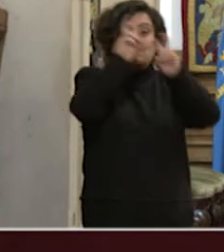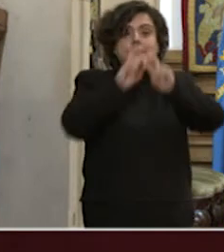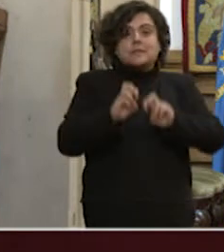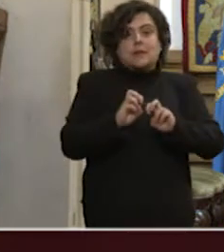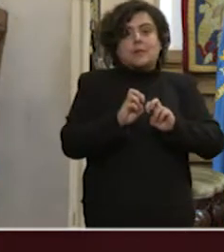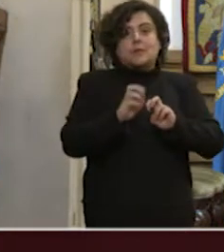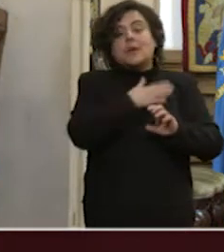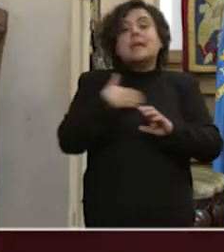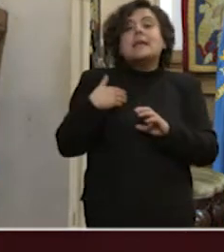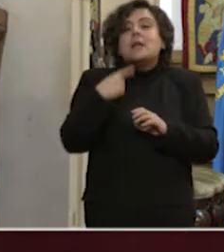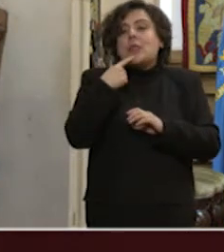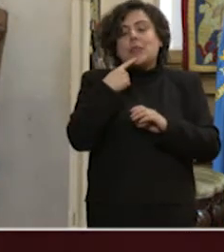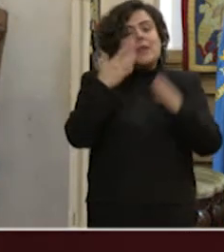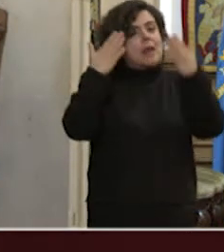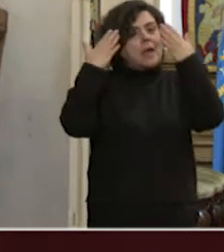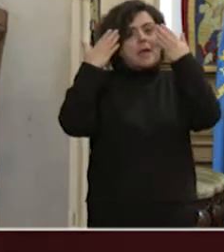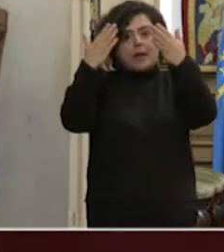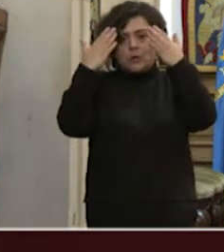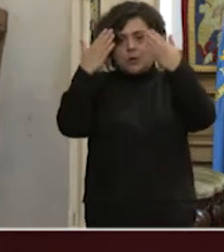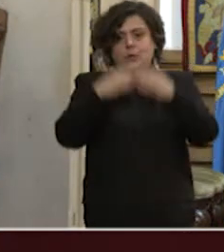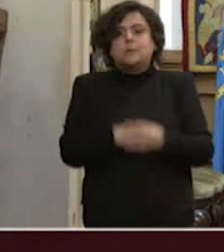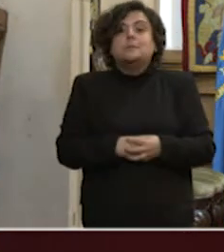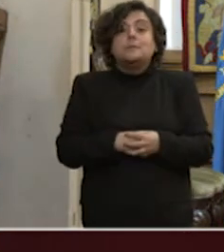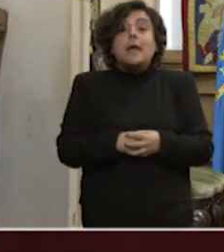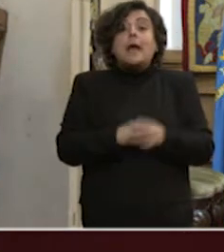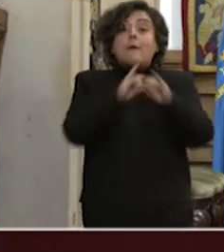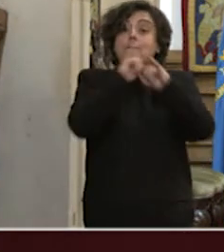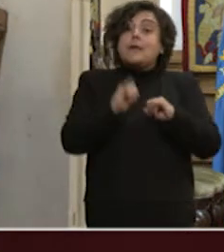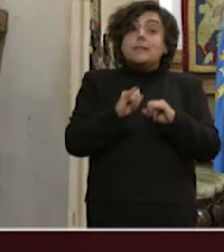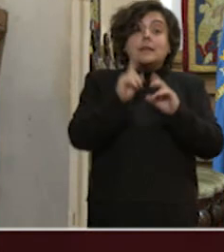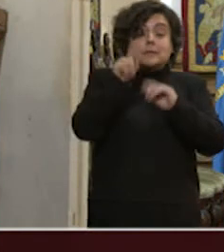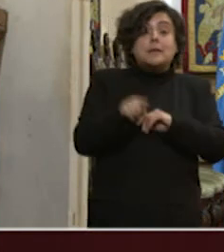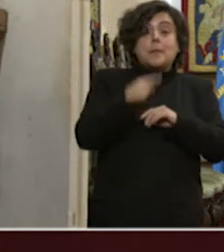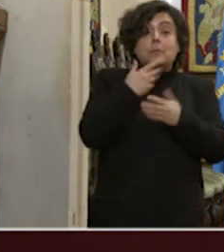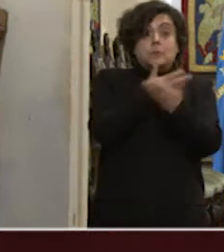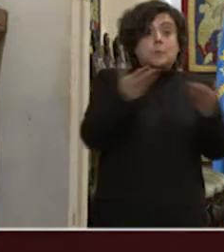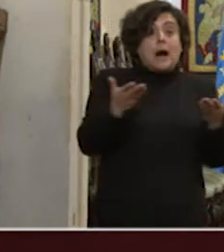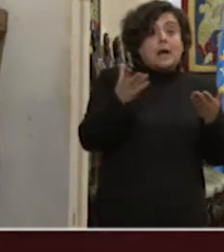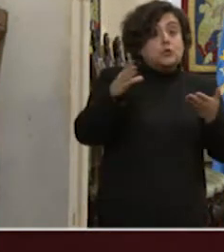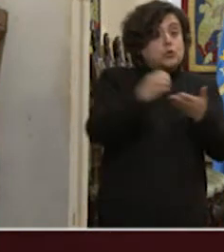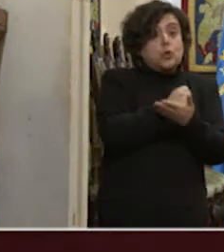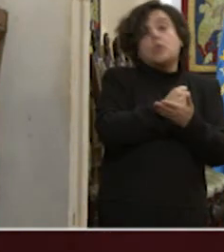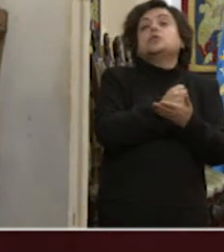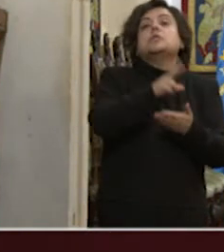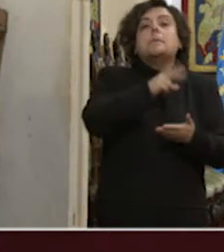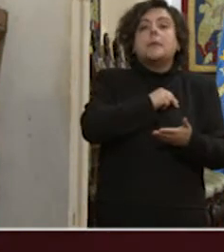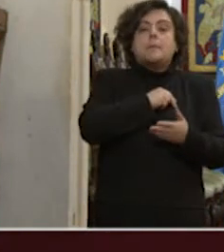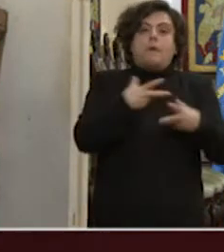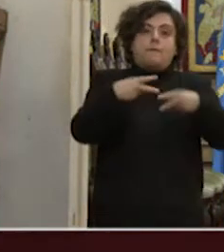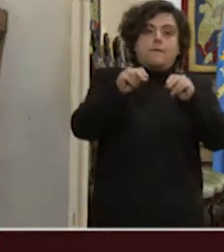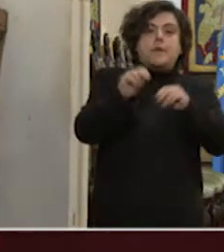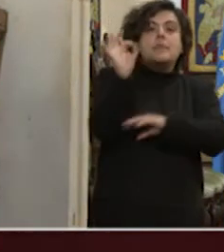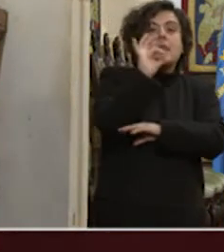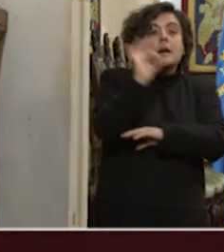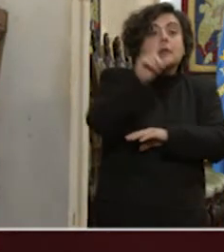ello, os quiero transmitir mi enhorabuena. Felicitación que extiendo a quienes habéis recibido el premio fin de grado y a los